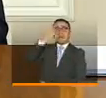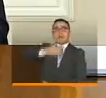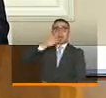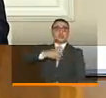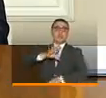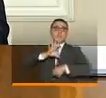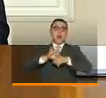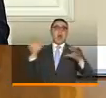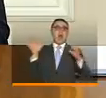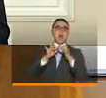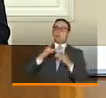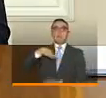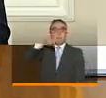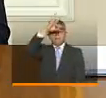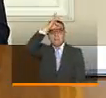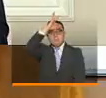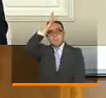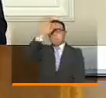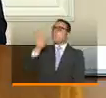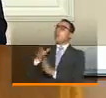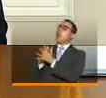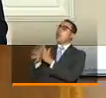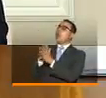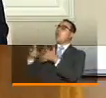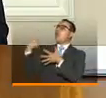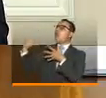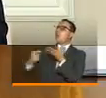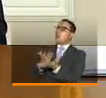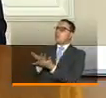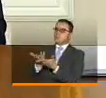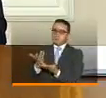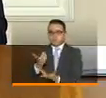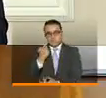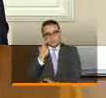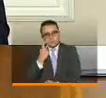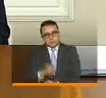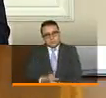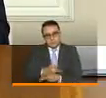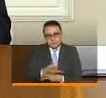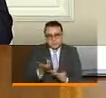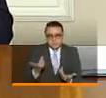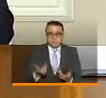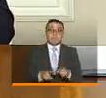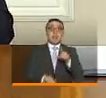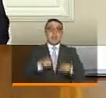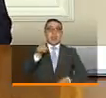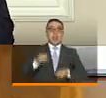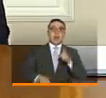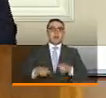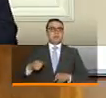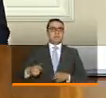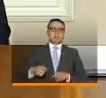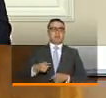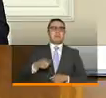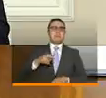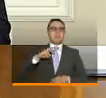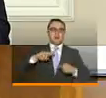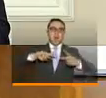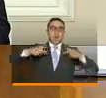diagnósticos sin tener un conocimiento profundo en estas materias. Por supuesto, mucho cuidado con algunos que terminan siendo teguas y que tratan